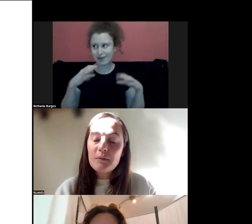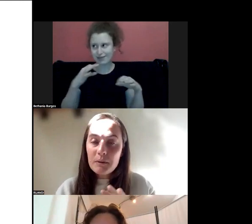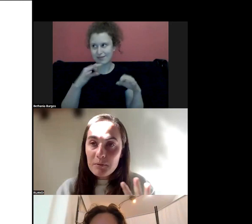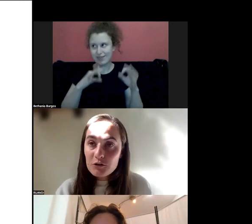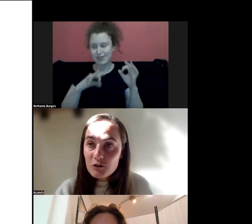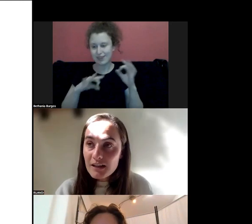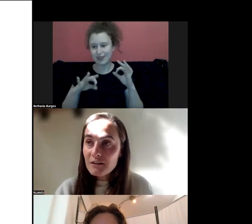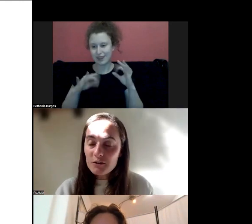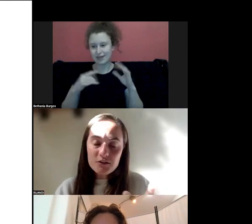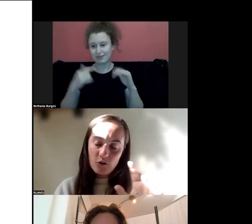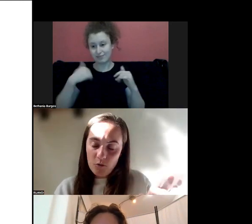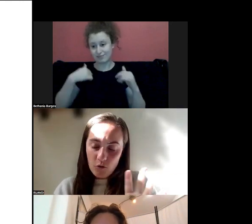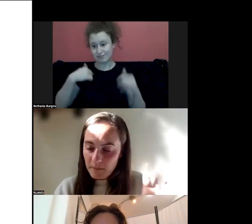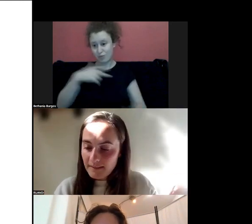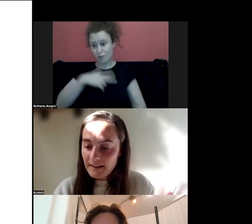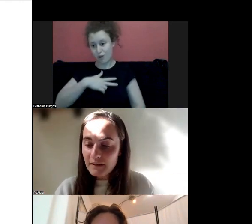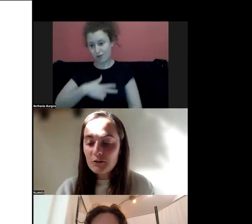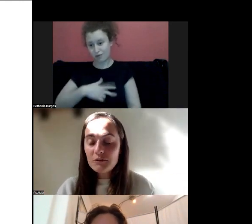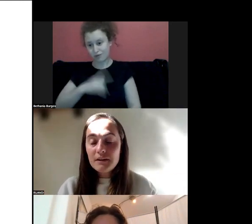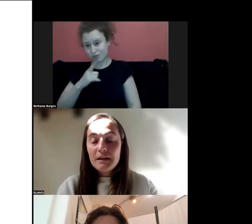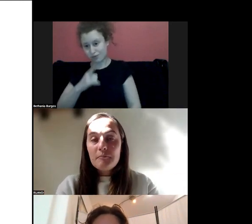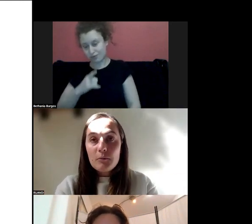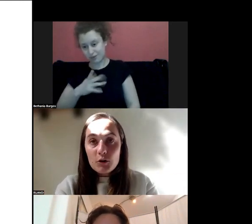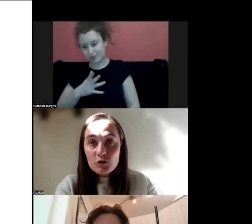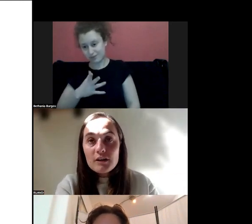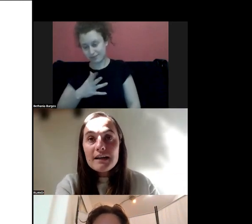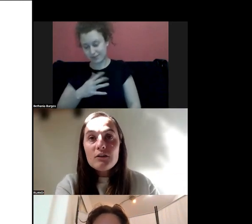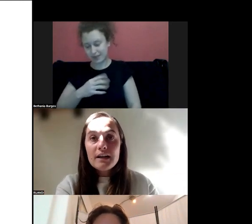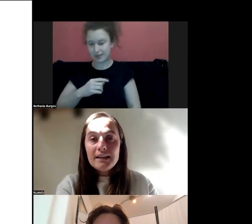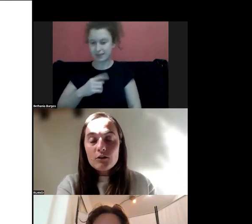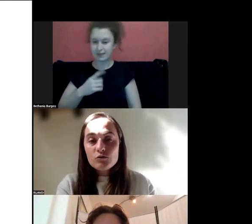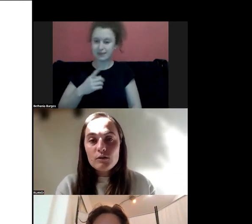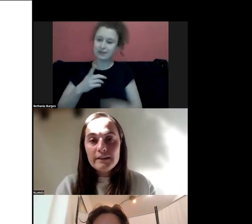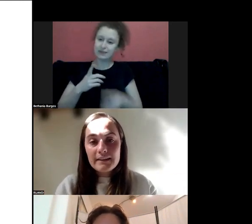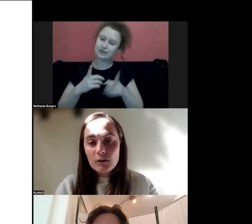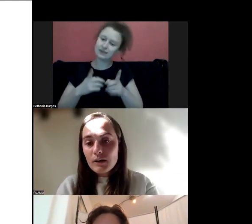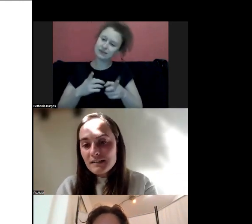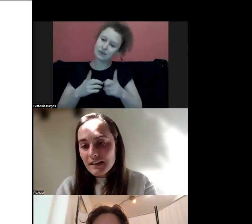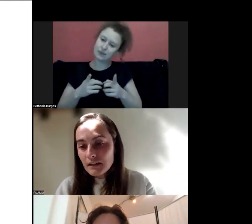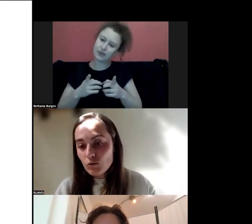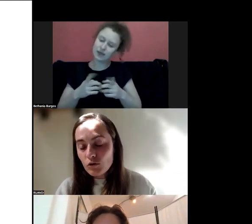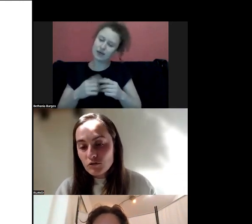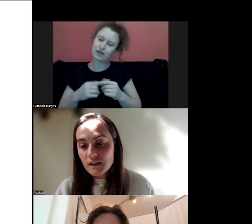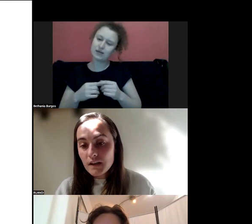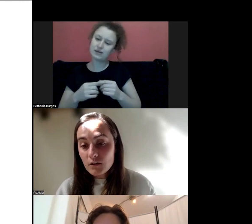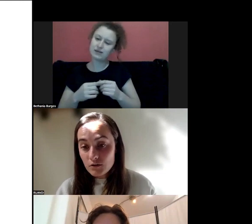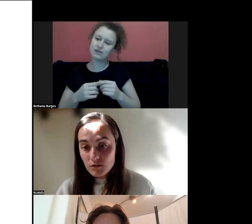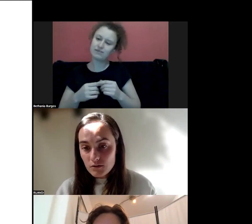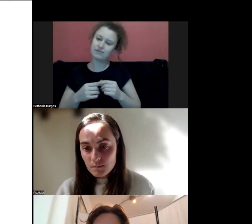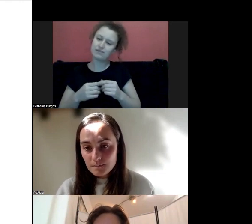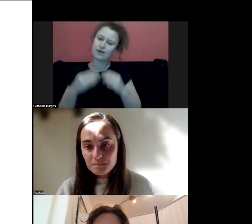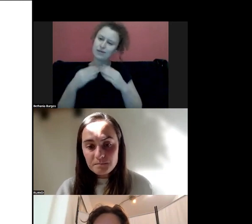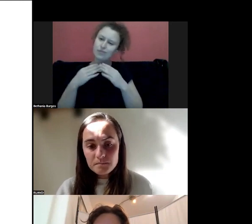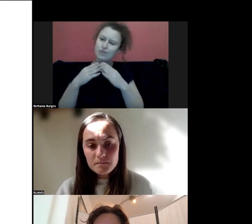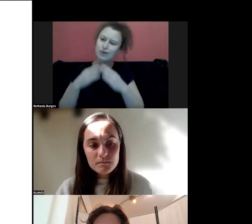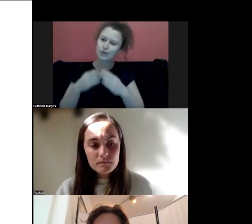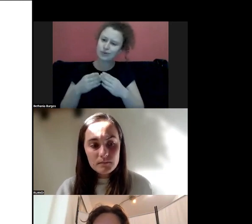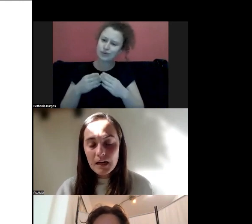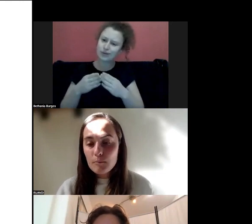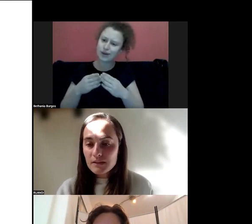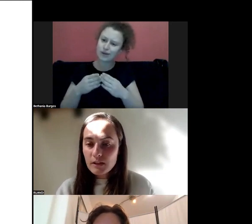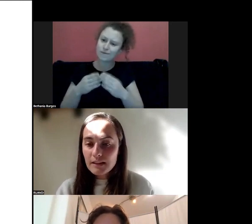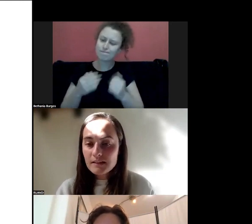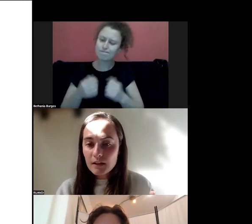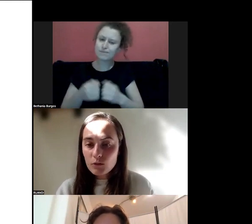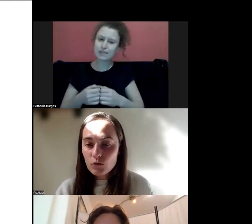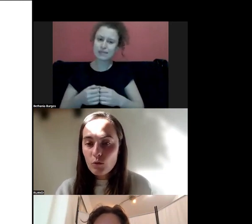Y bueno, y después por otro lado, eso como un comentario, pero por otro lado quería consultarte, ¿cuáles serían tus consejos